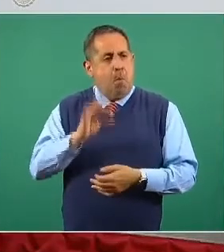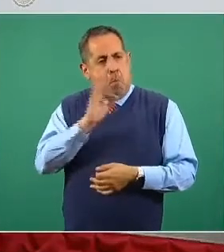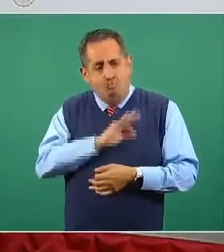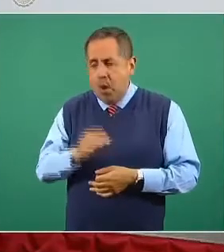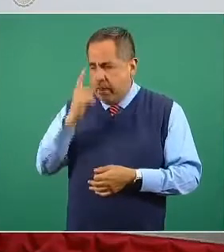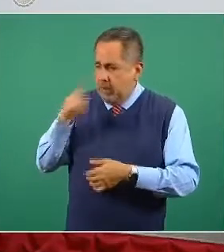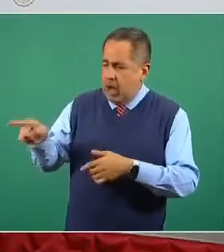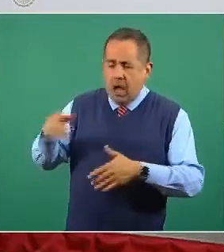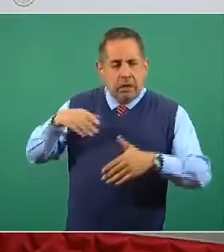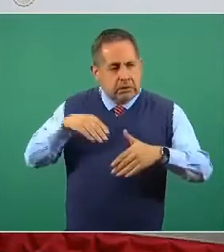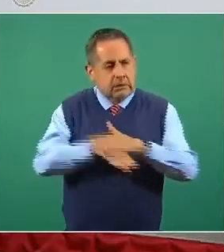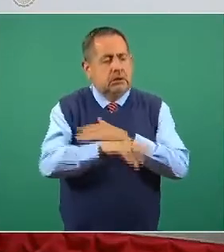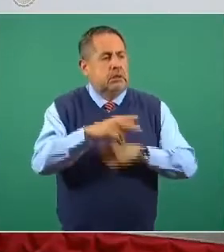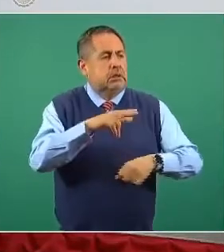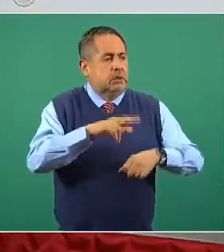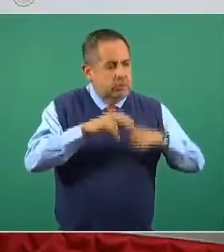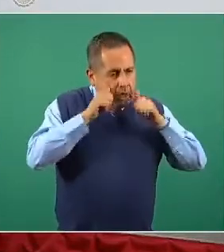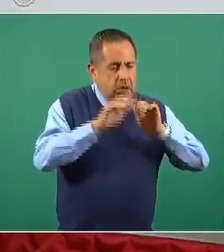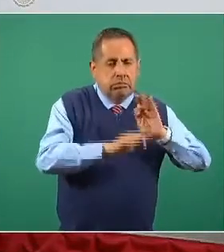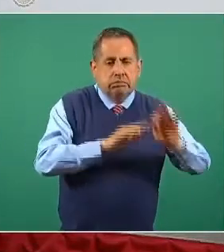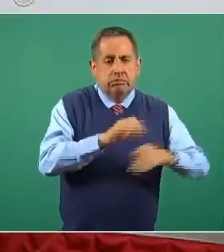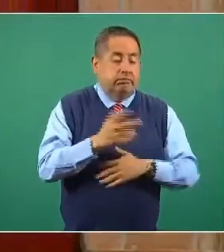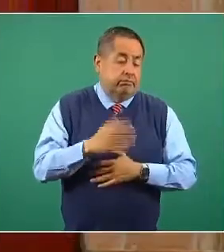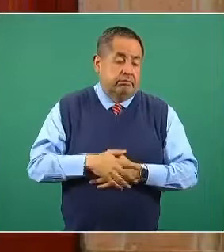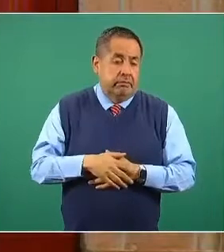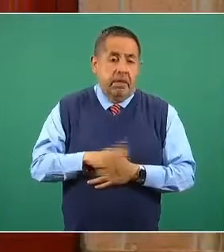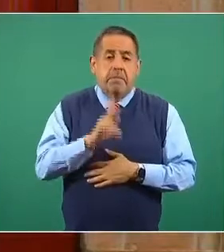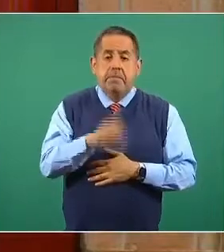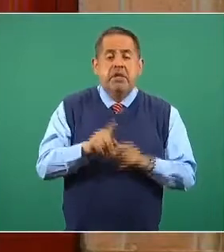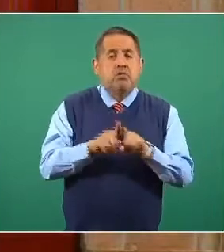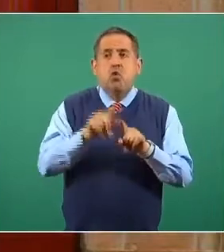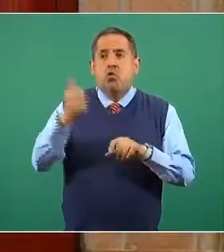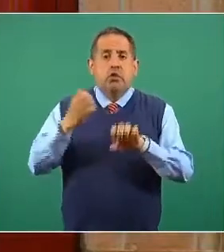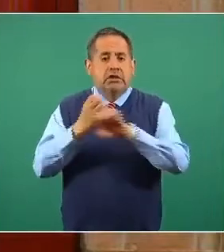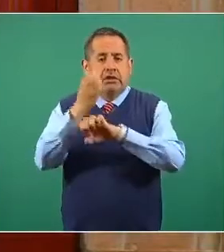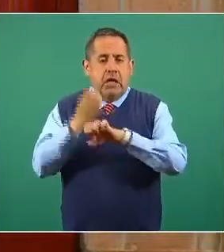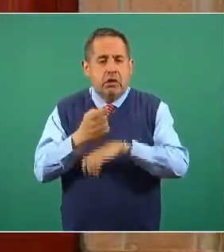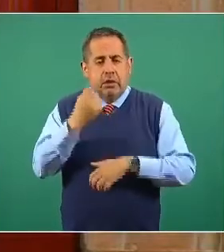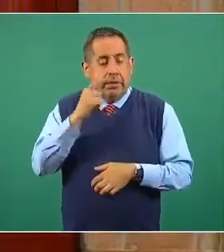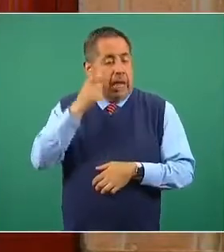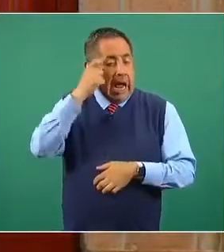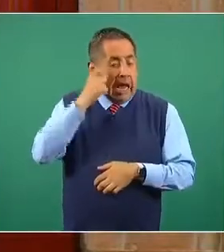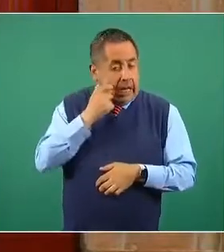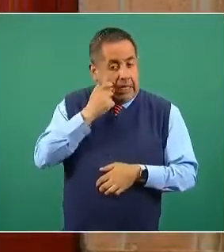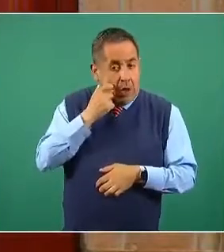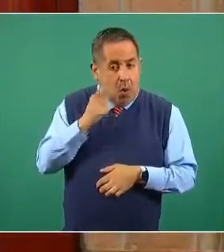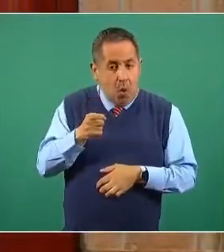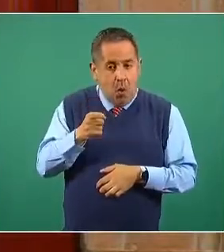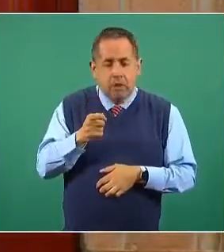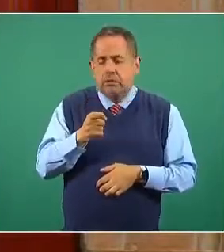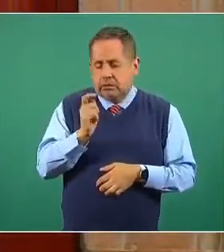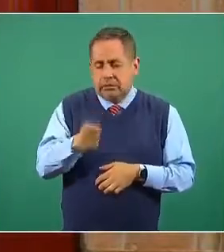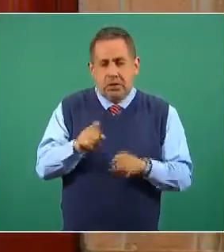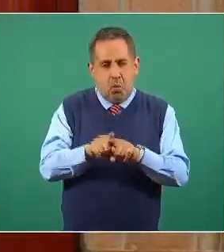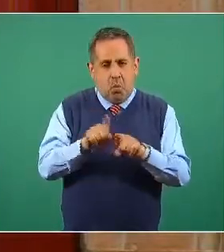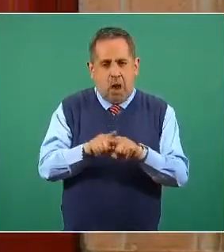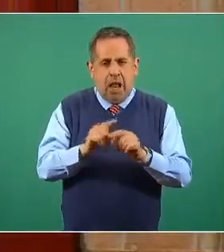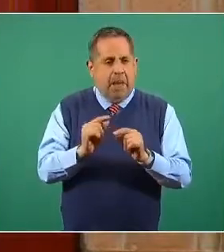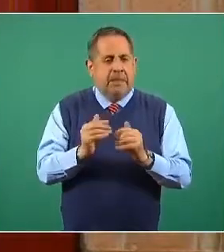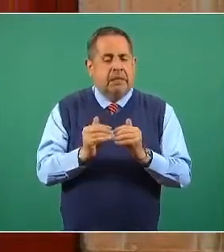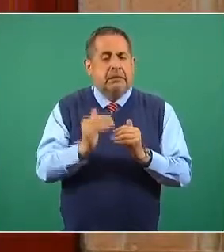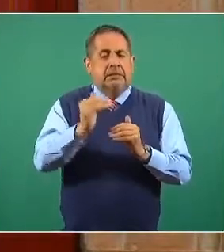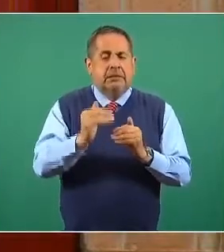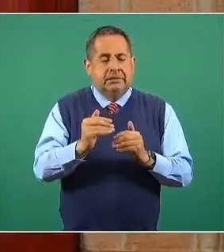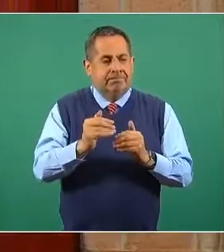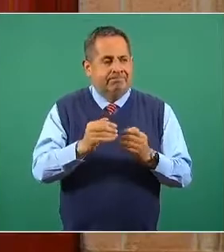de estos pacientes. Situaciones similares para las otras entidades, siendo Guerrero la que apenas supera este